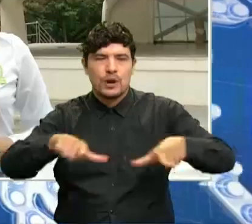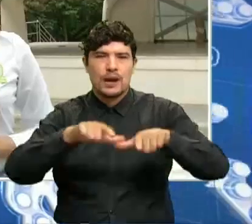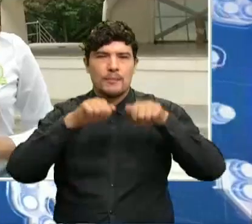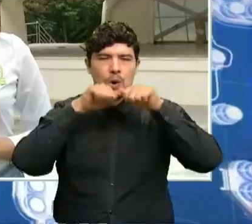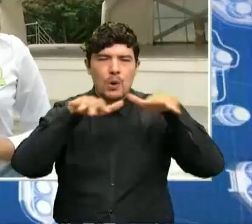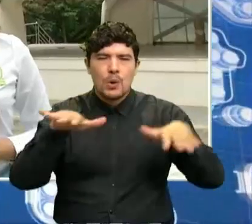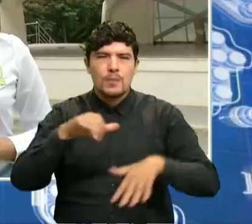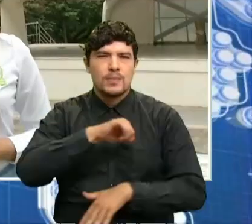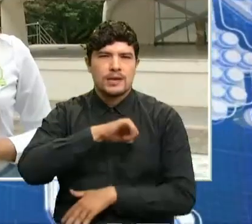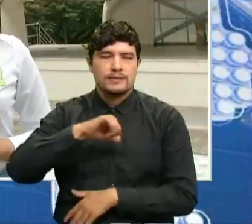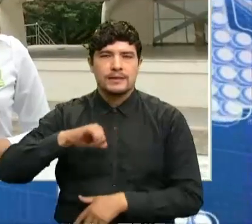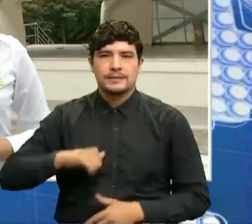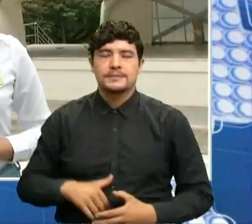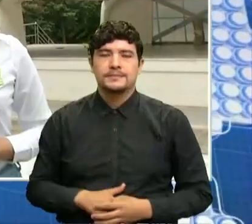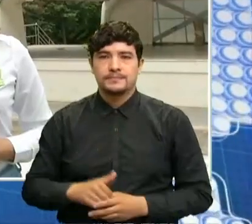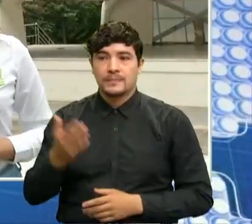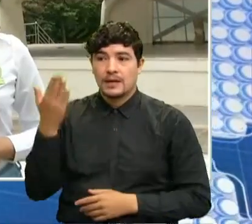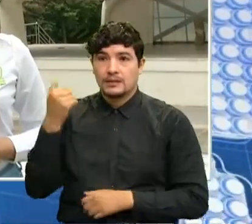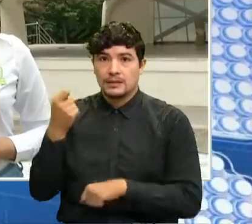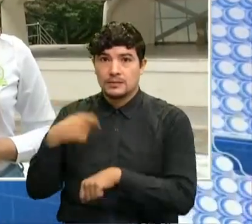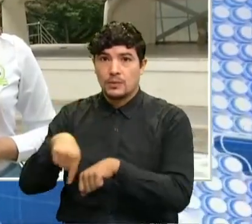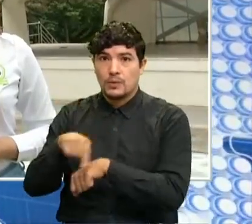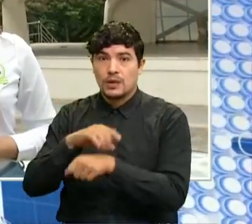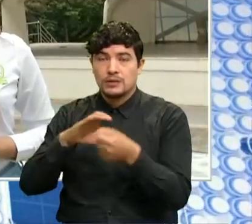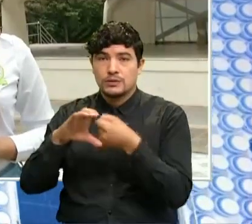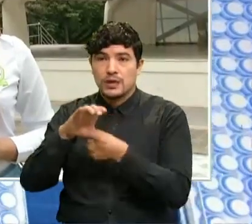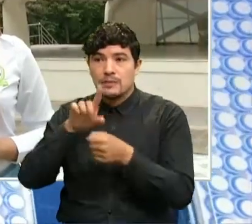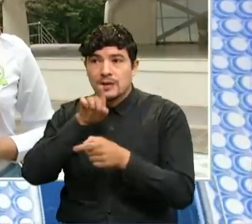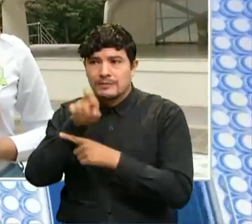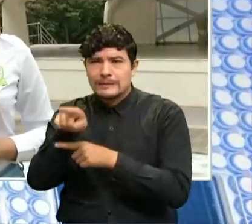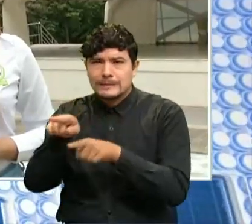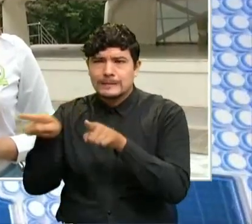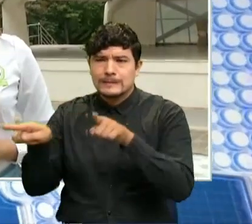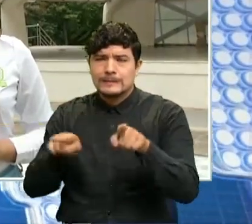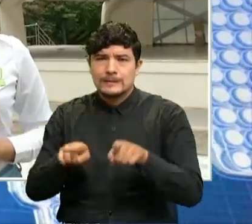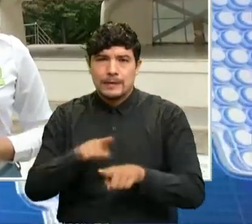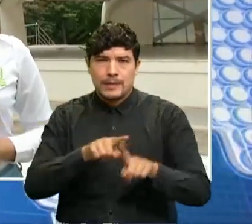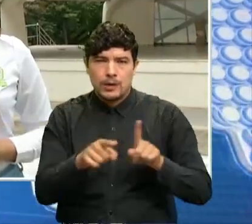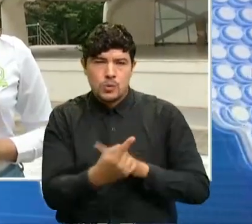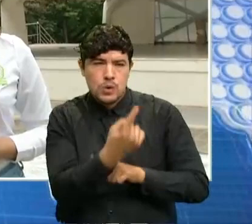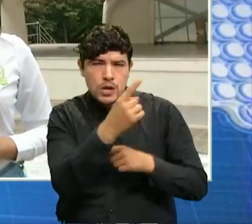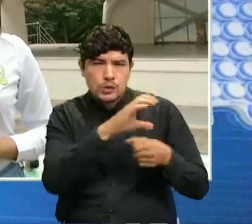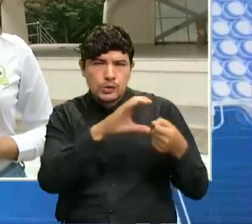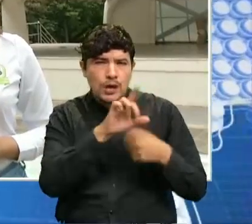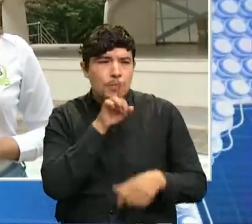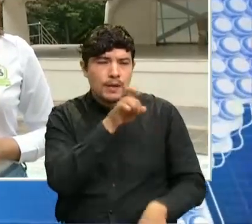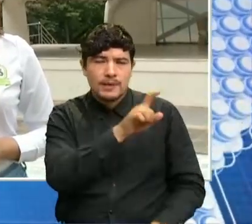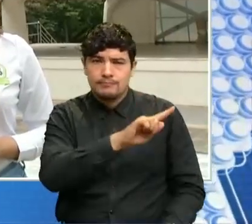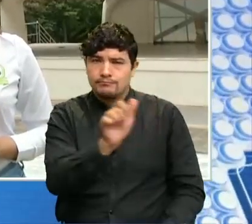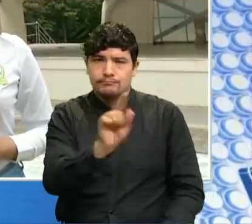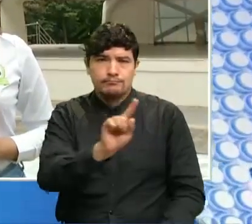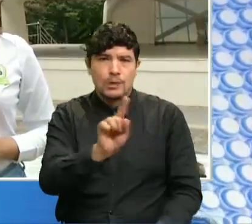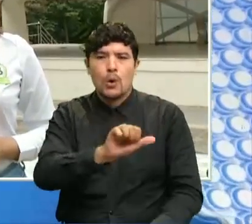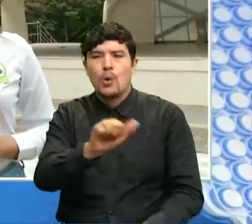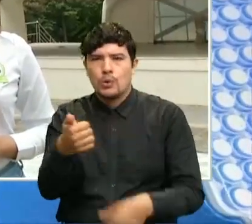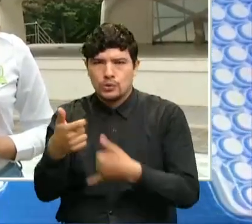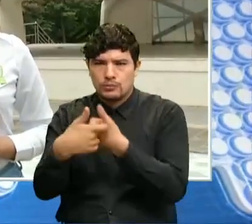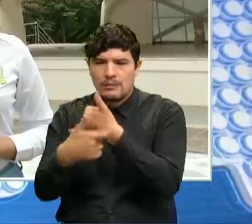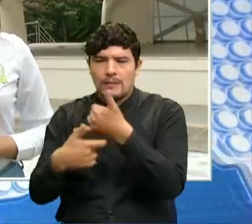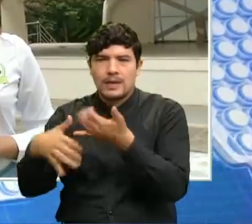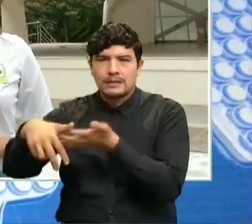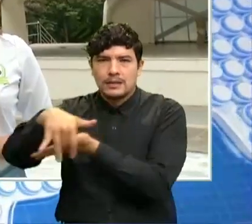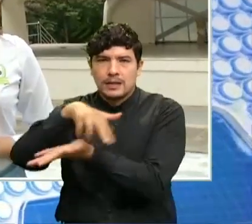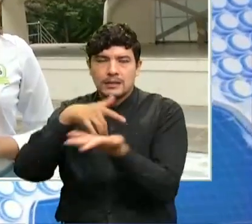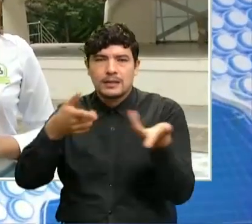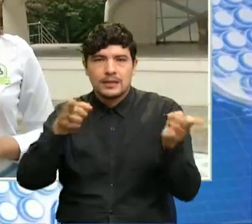que se ha presentado en las últimas horas en Bucaramanga, sin embargo, Bucaramanga no ha sido el único foco de este tipo de situaciones, también en otros puntos de Santander, entre ellos